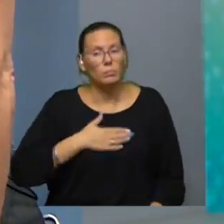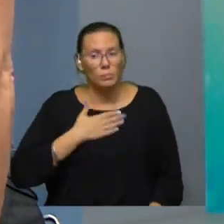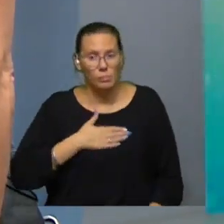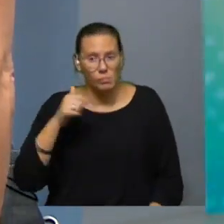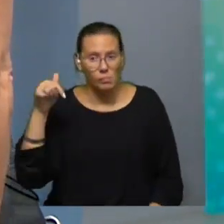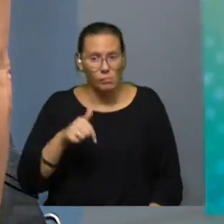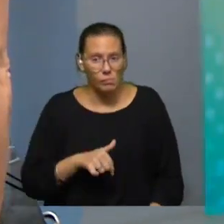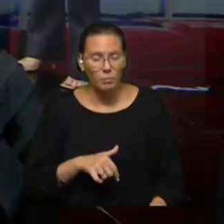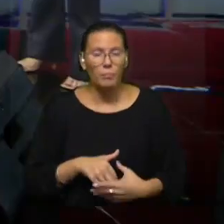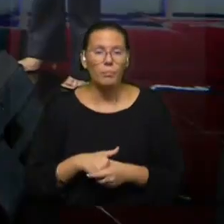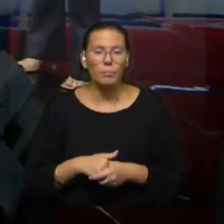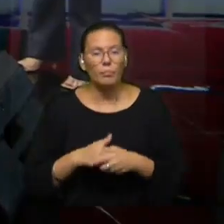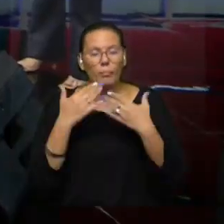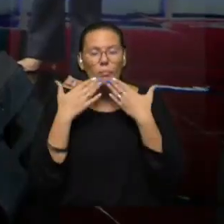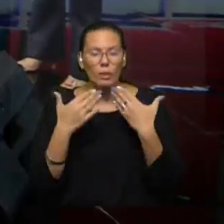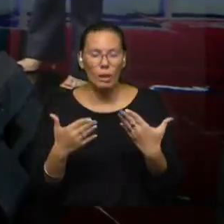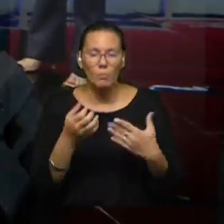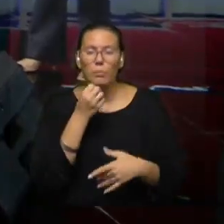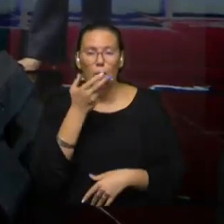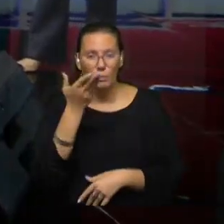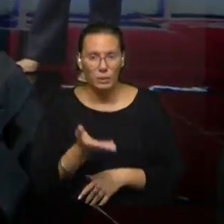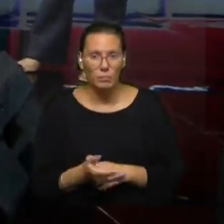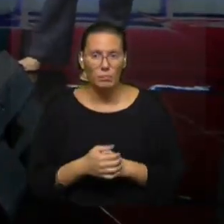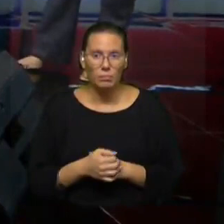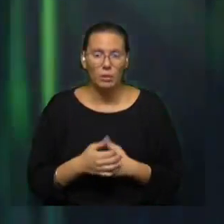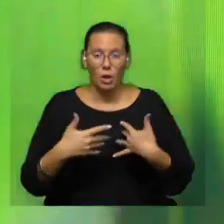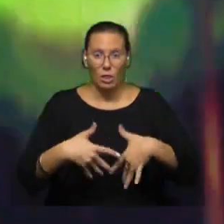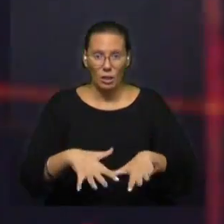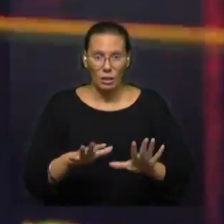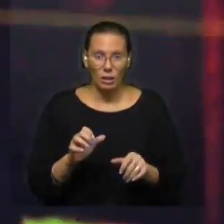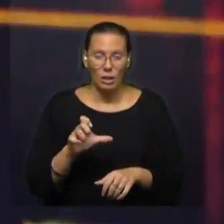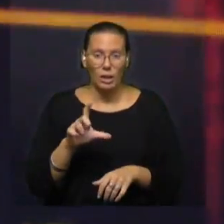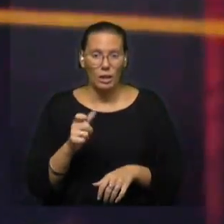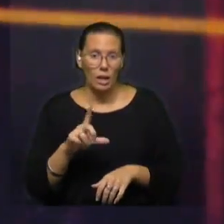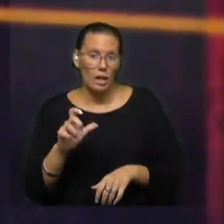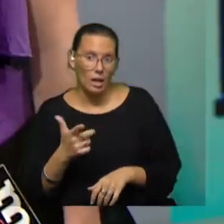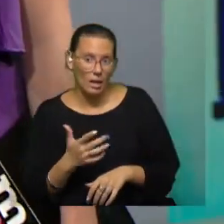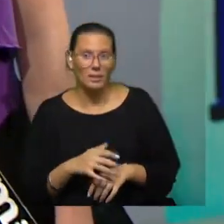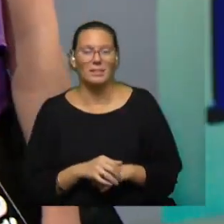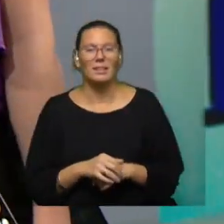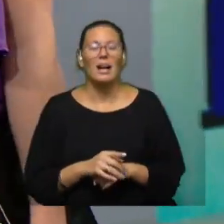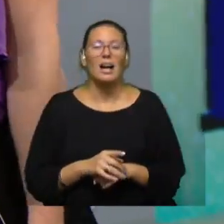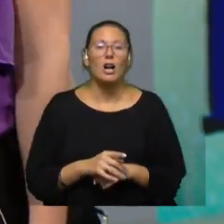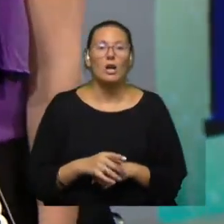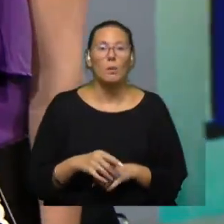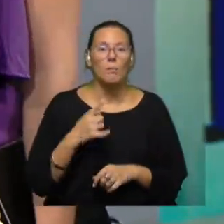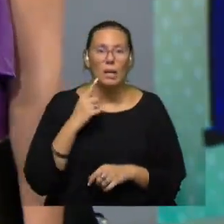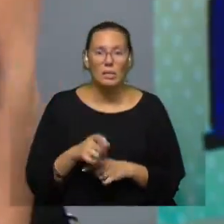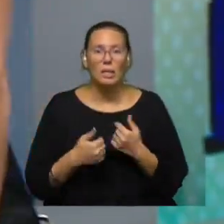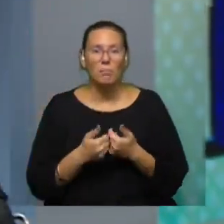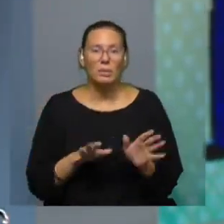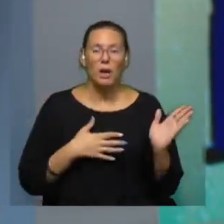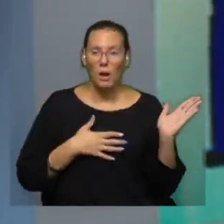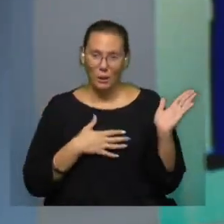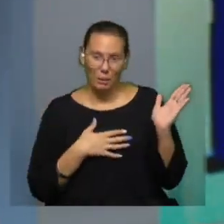recibirles, chiquilines. Muchísimas gracias por la buena onda. Los dejamos con... Así que quédense ahí. Vayan corriendo que van a mover